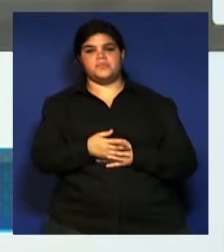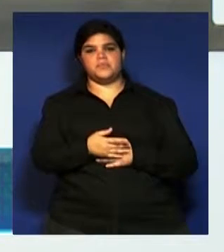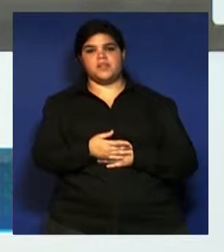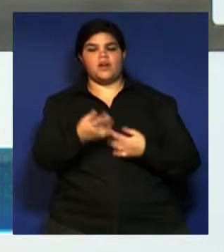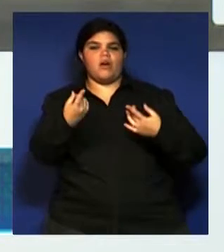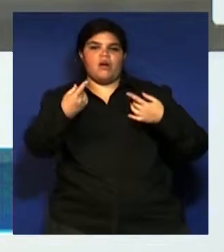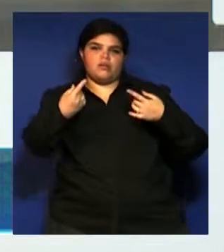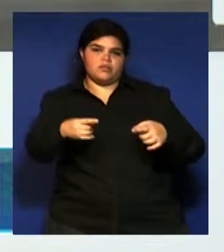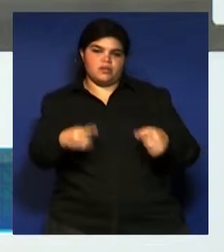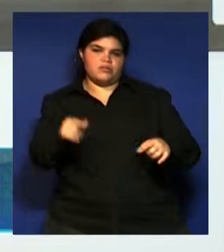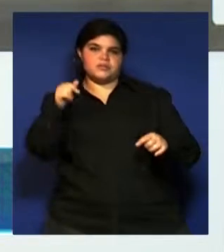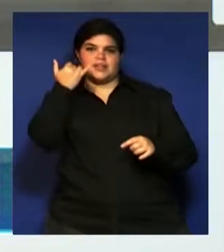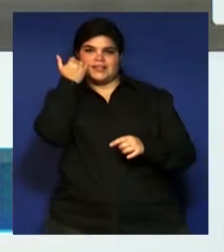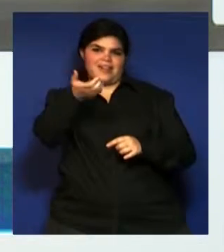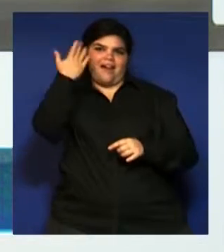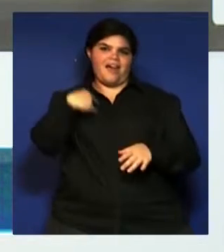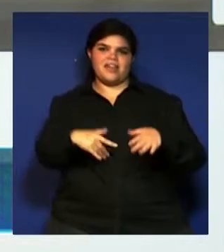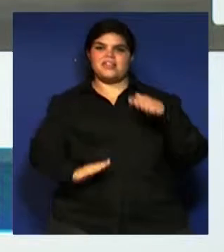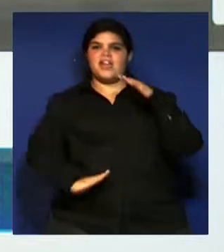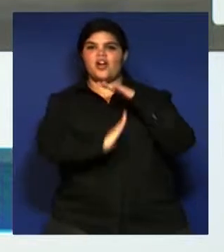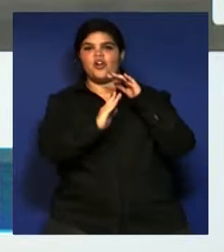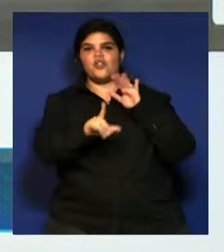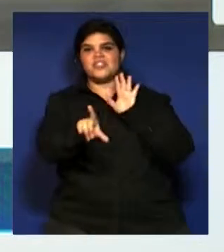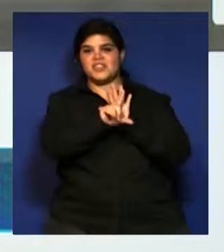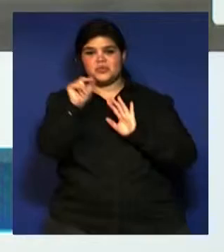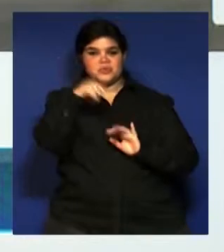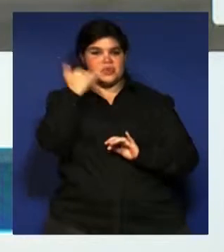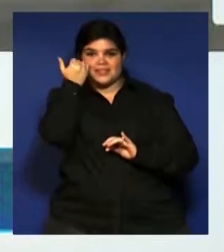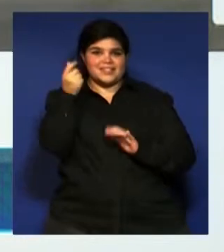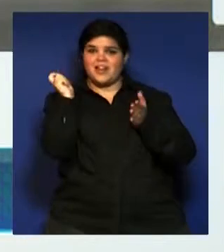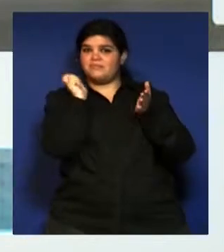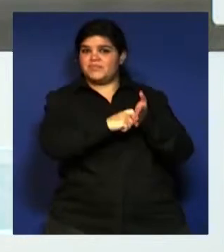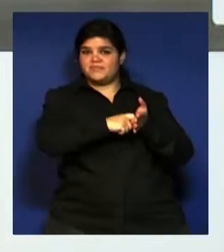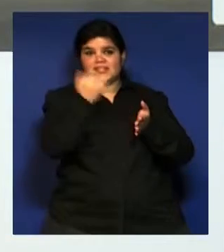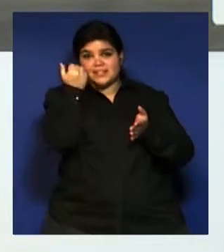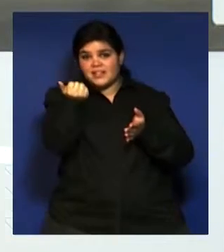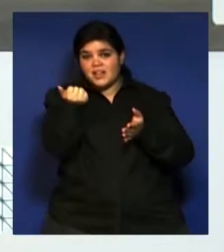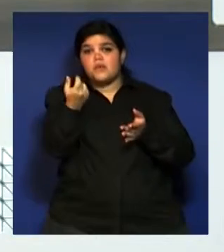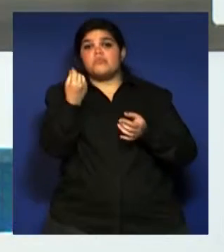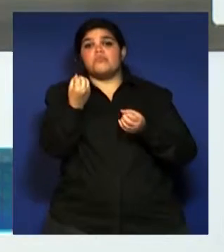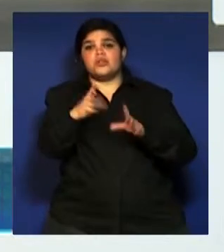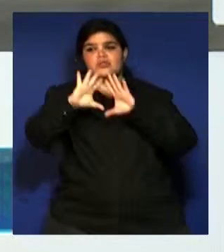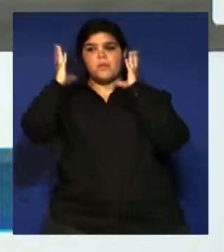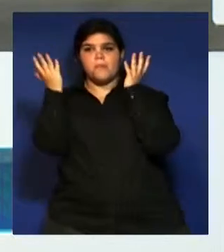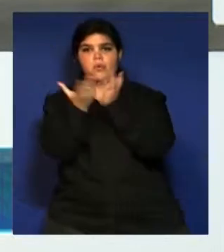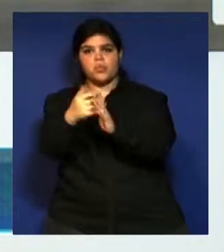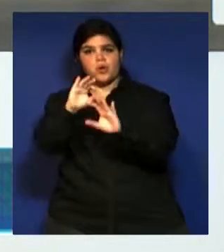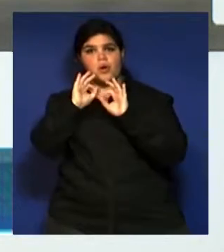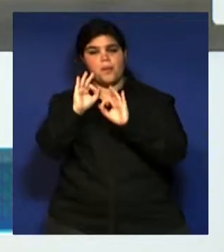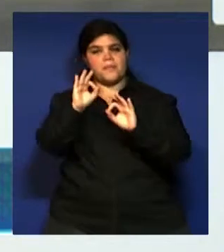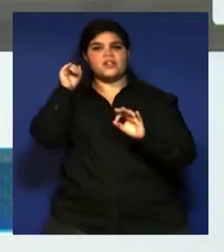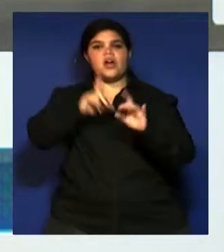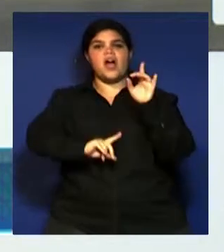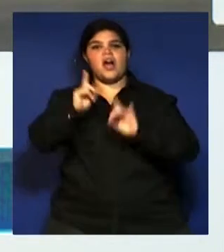en lo que ya nuestras constituciones establecen. Entonces, la verdad es que en el mundo entero los sistemas que trabajan con la integridad